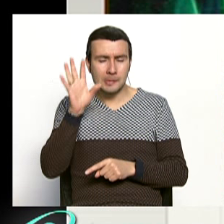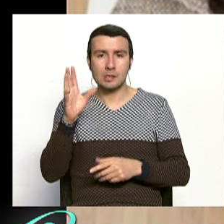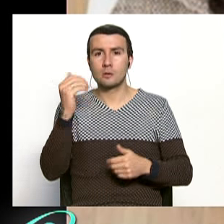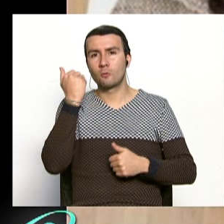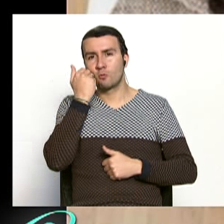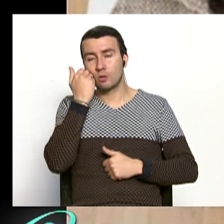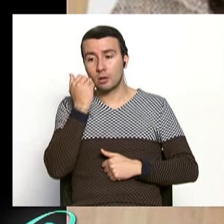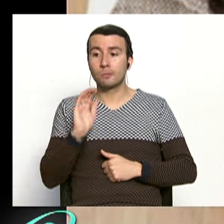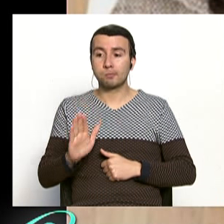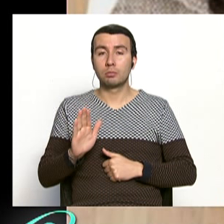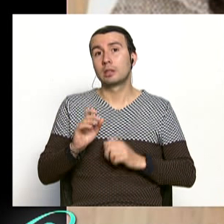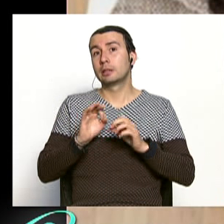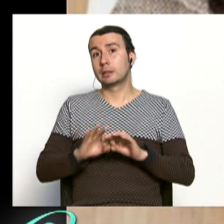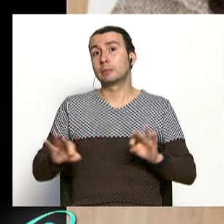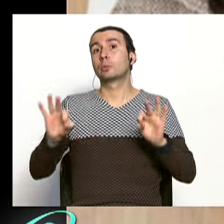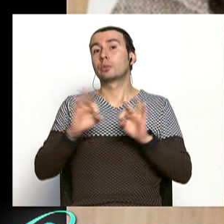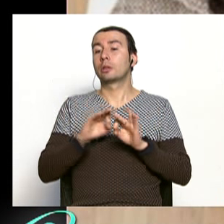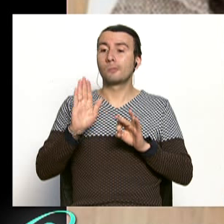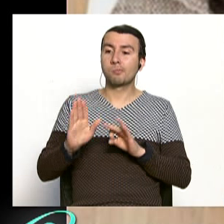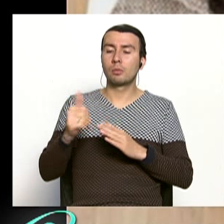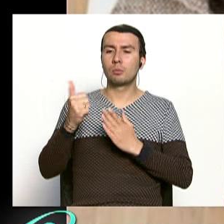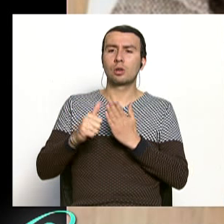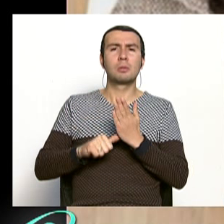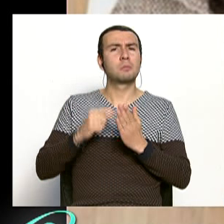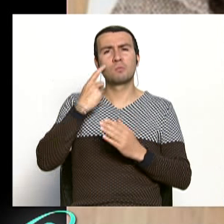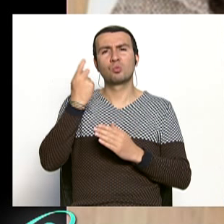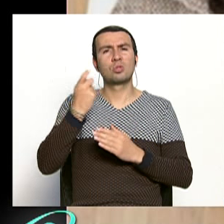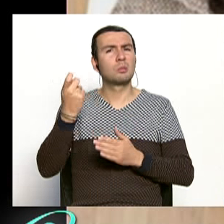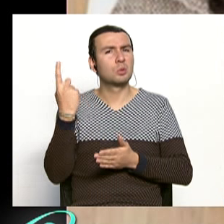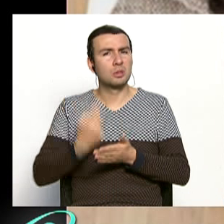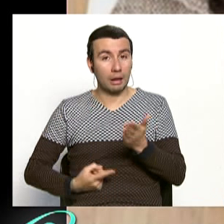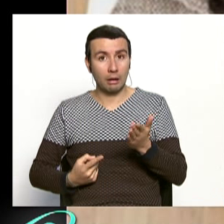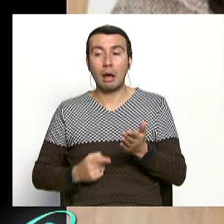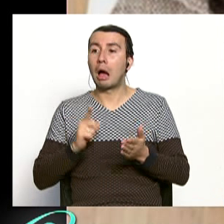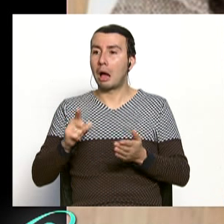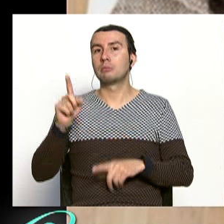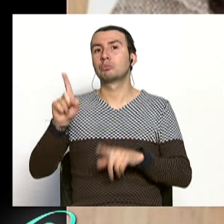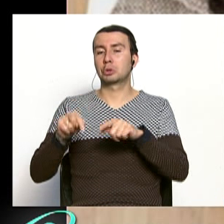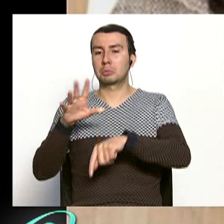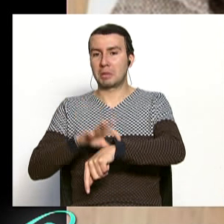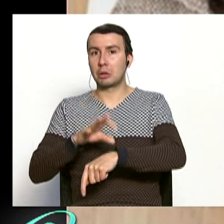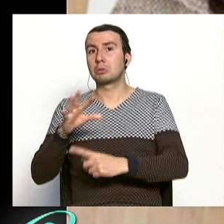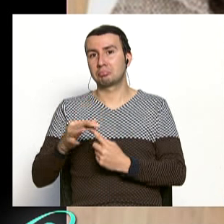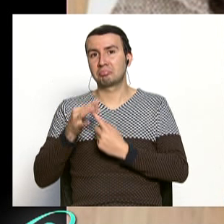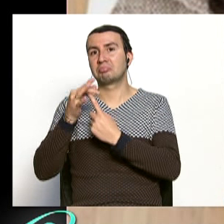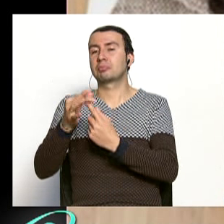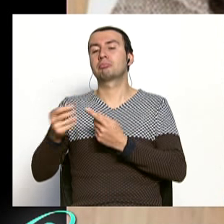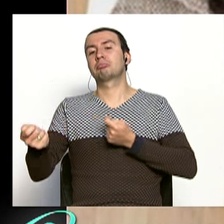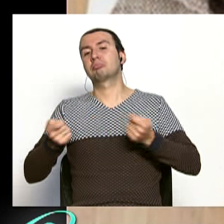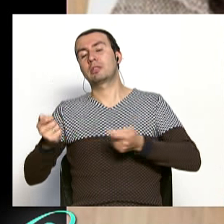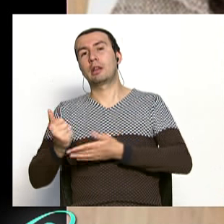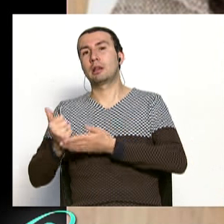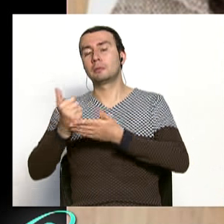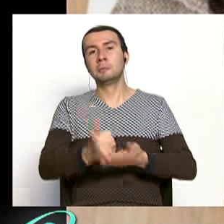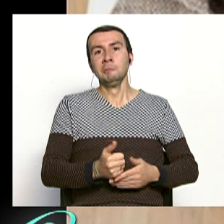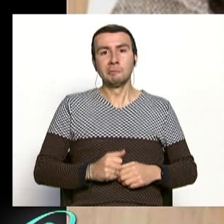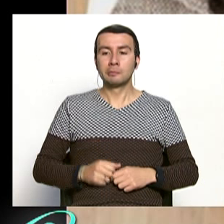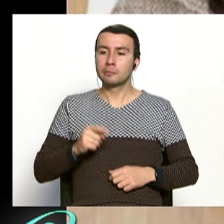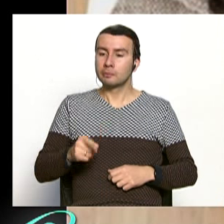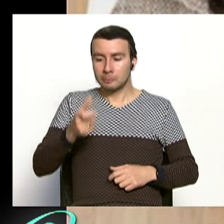es muy importante con estos programas lo que estamos buscando es existen especialistas Para eso hay que hacer un examen hay que